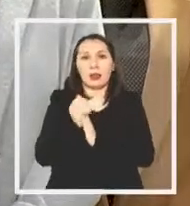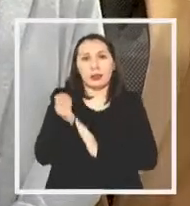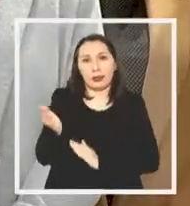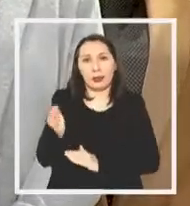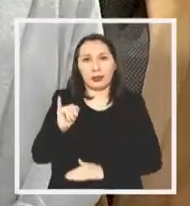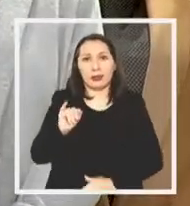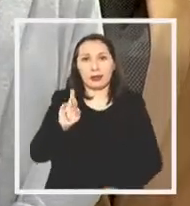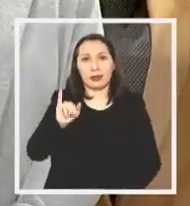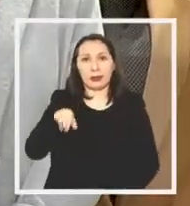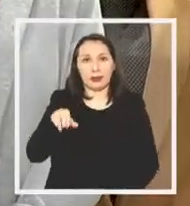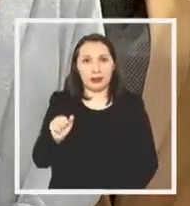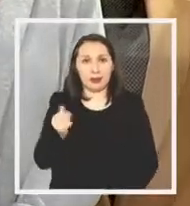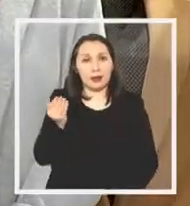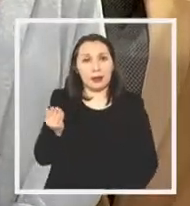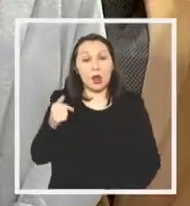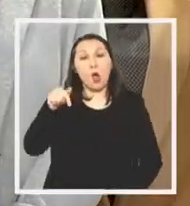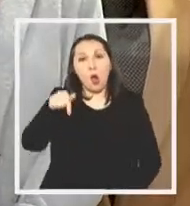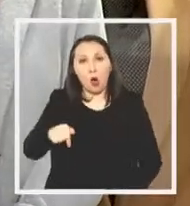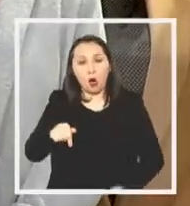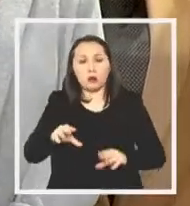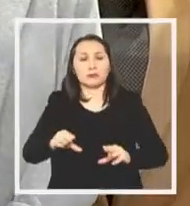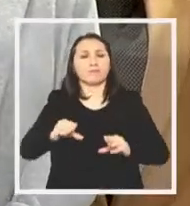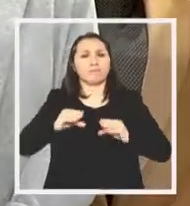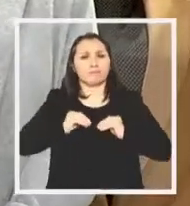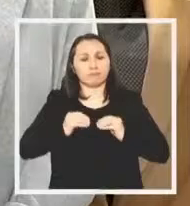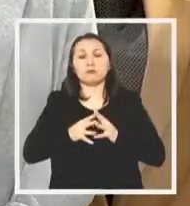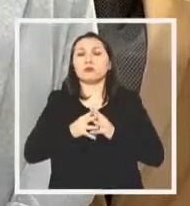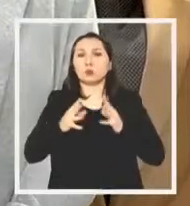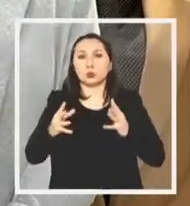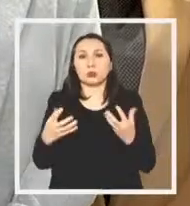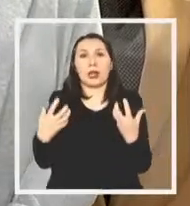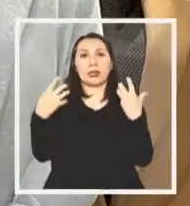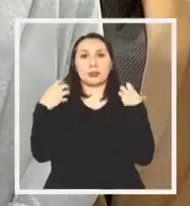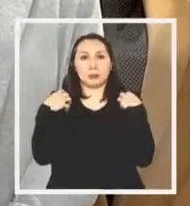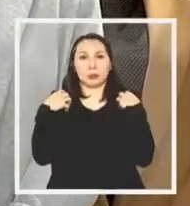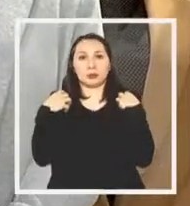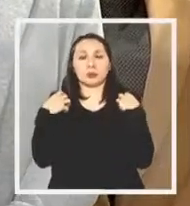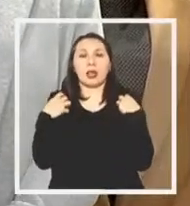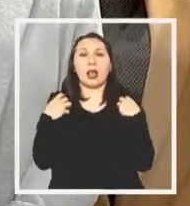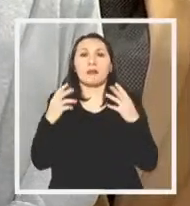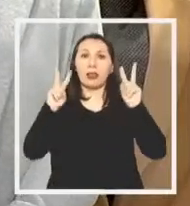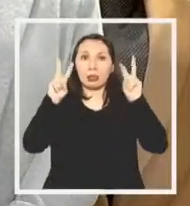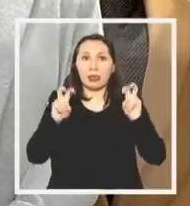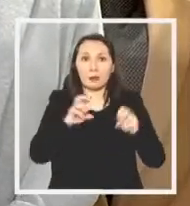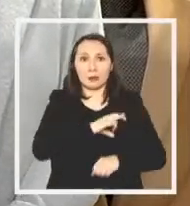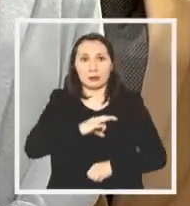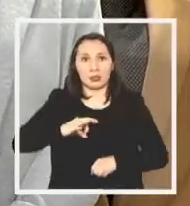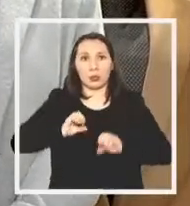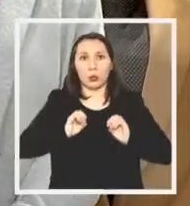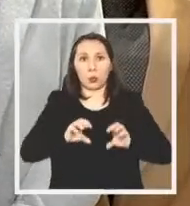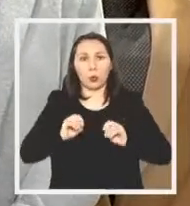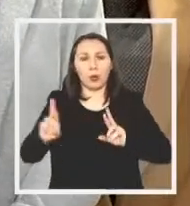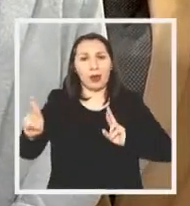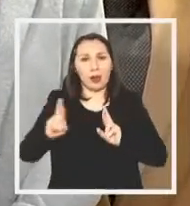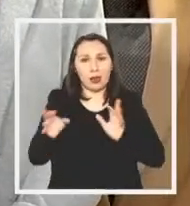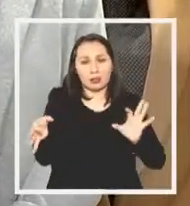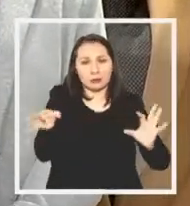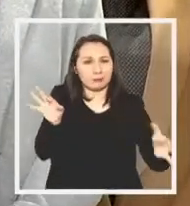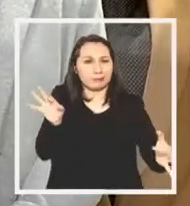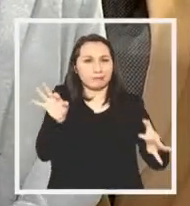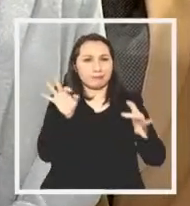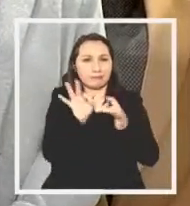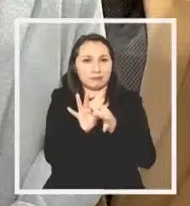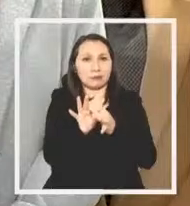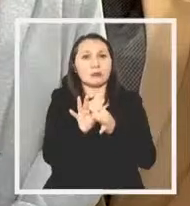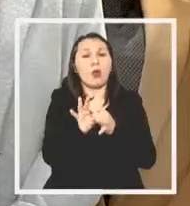por Irina caramanos hoy día asumimos con mucha responsabilidad desde la cartera de Educación la relación más estrecha que vamos